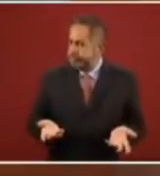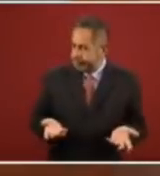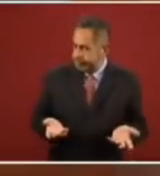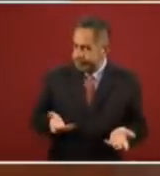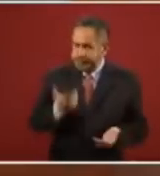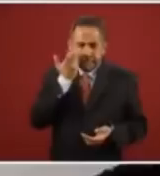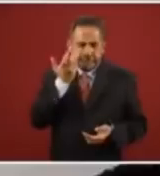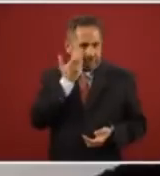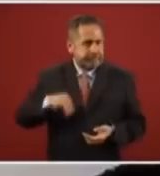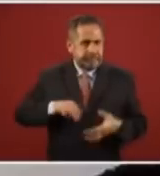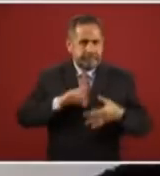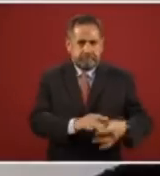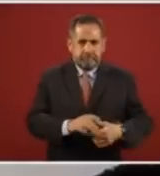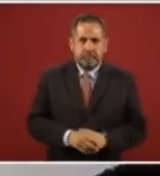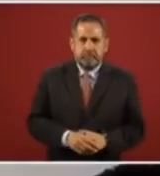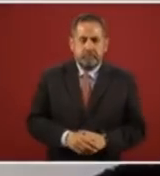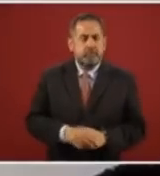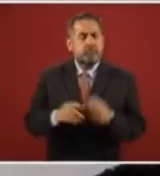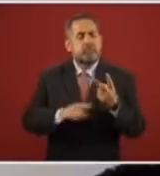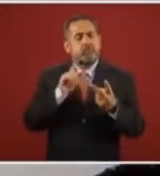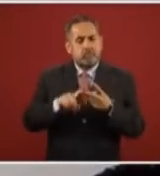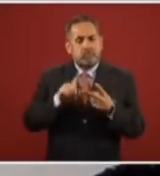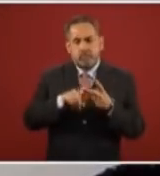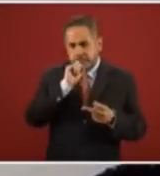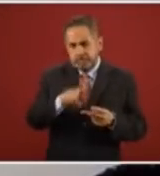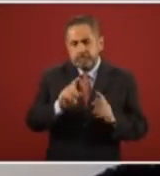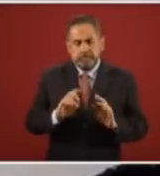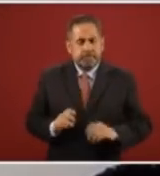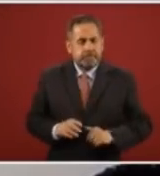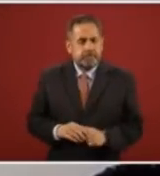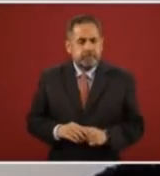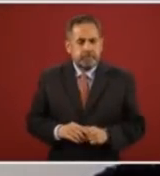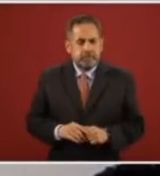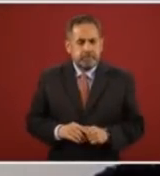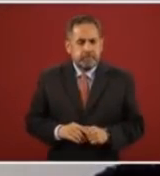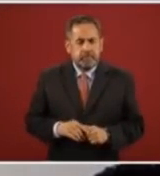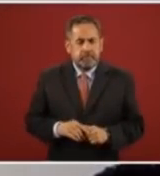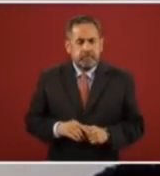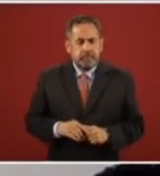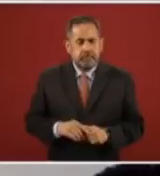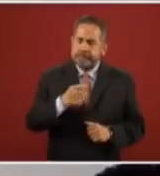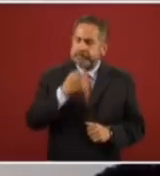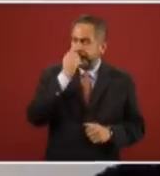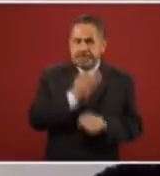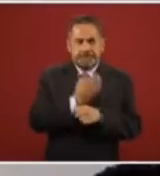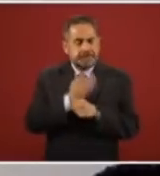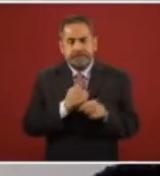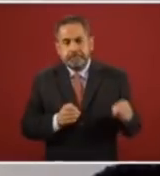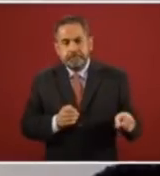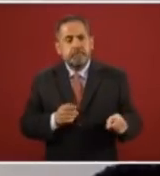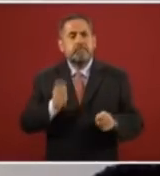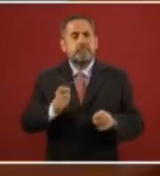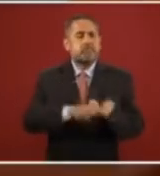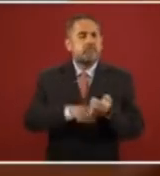que hay intereses. El otro punto también que es hasta folclórico, es un